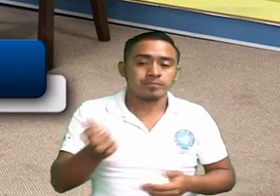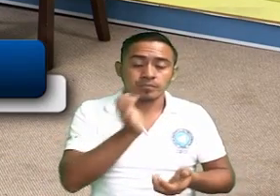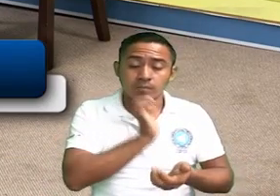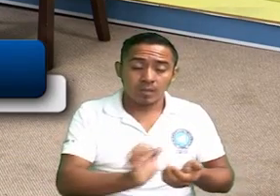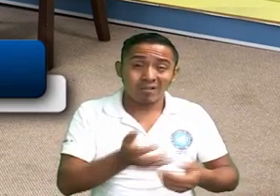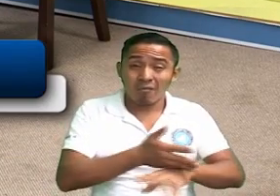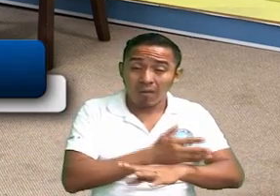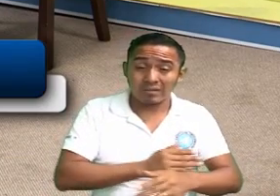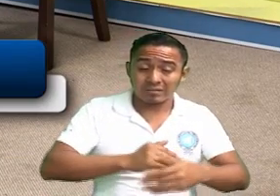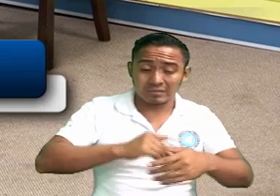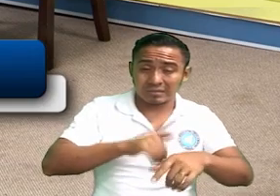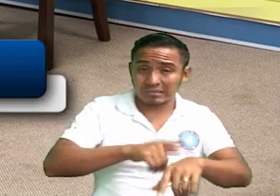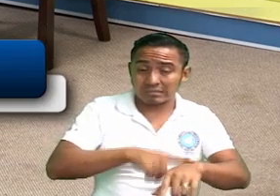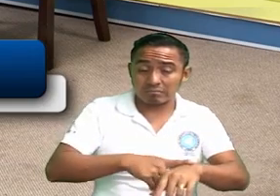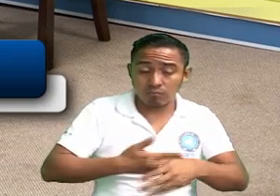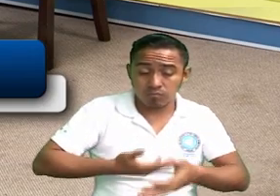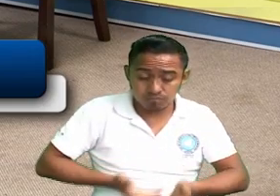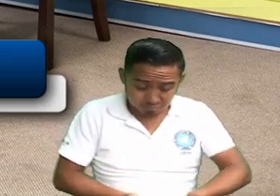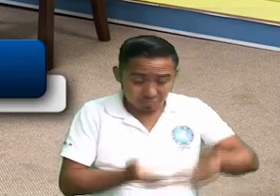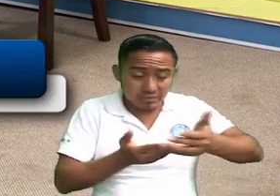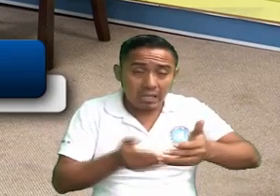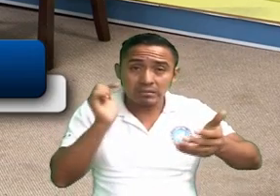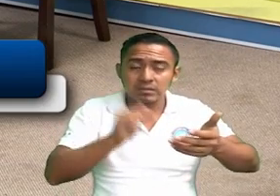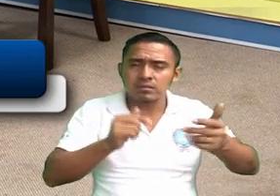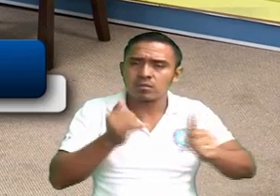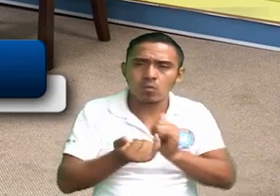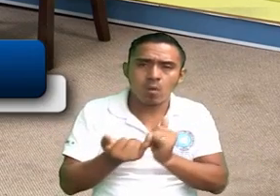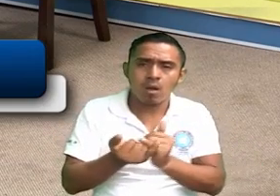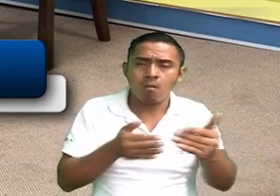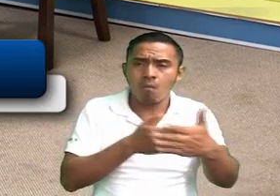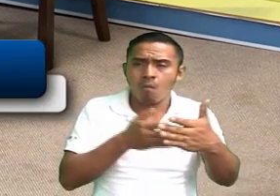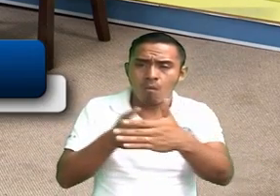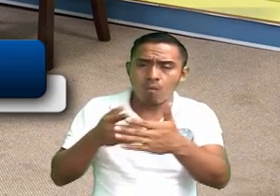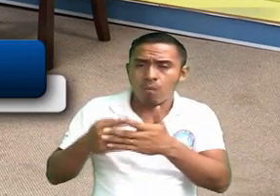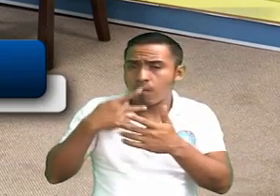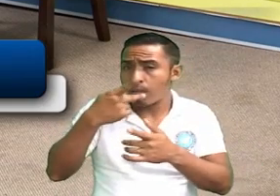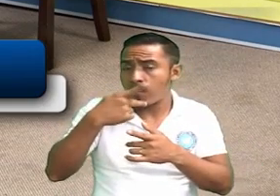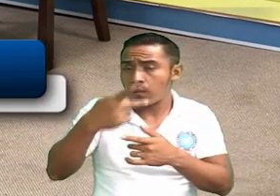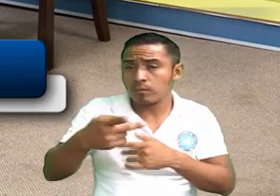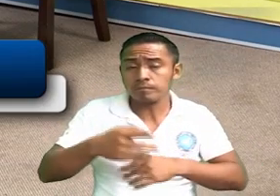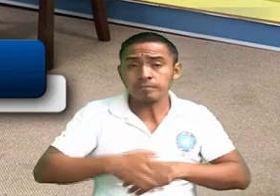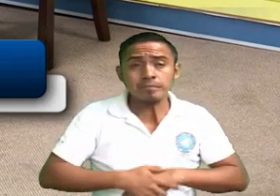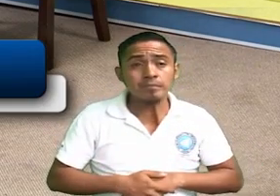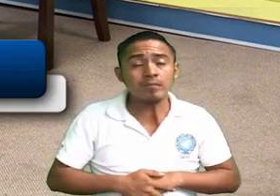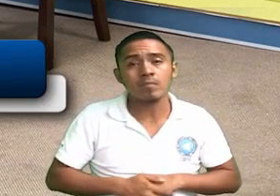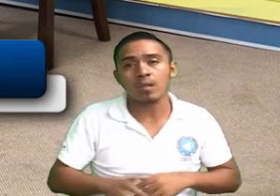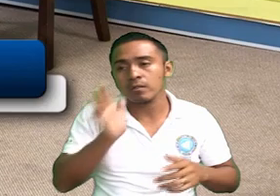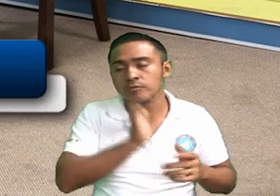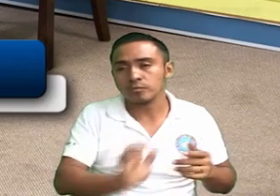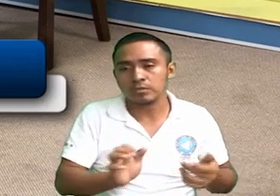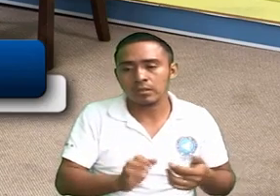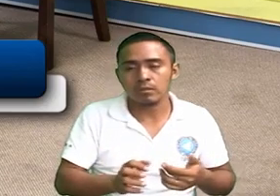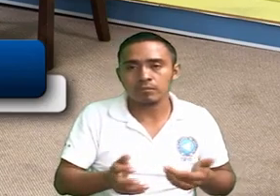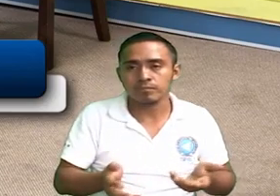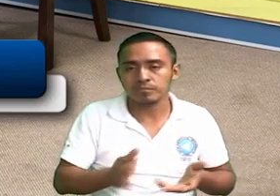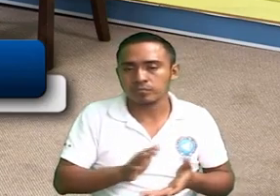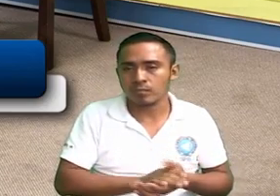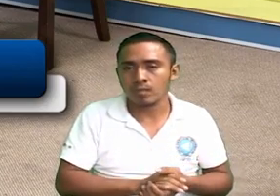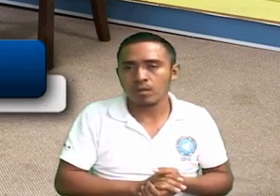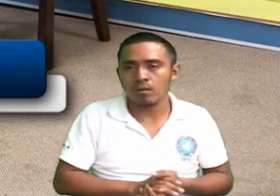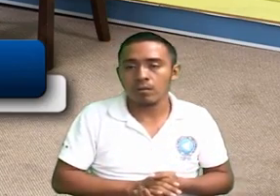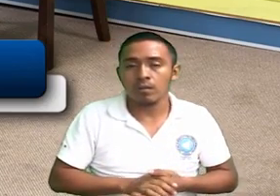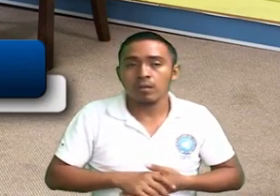niña de 4 años no es para que esté pesando 20, 25 libras. O sea, la niña casi no pronuncia las palabras. En